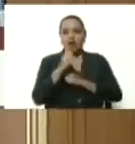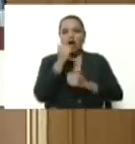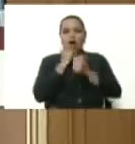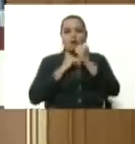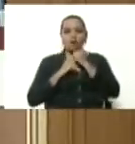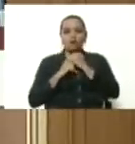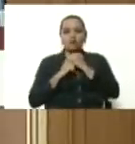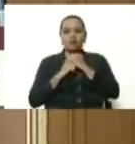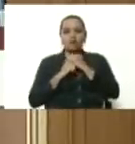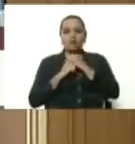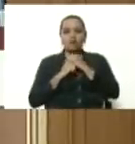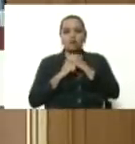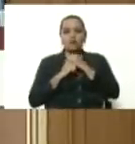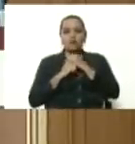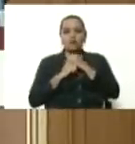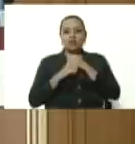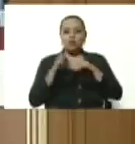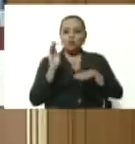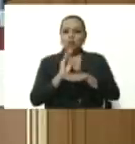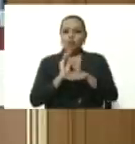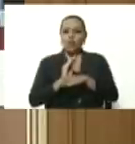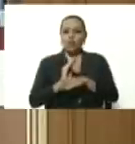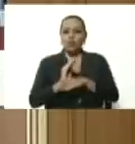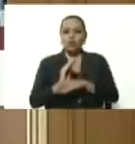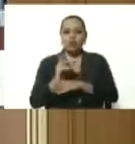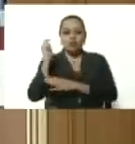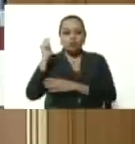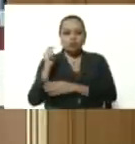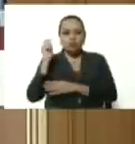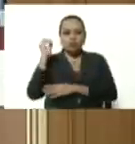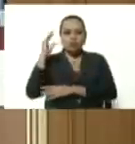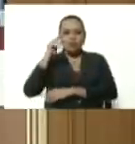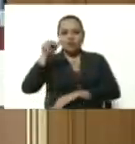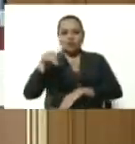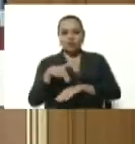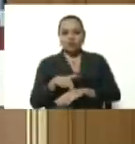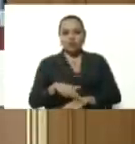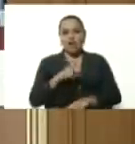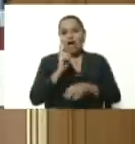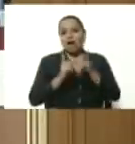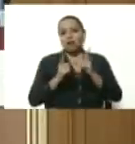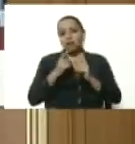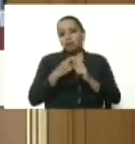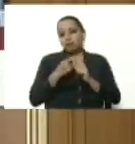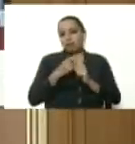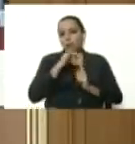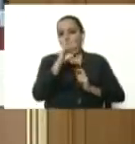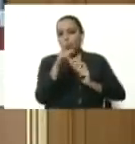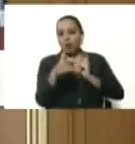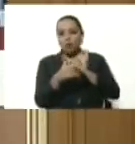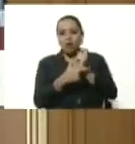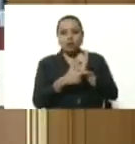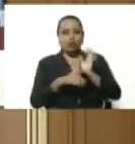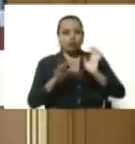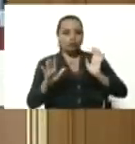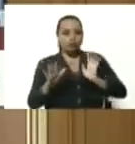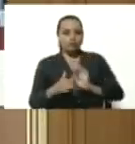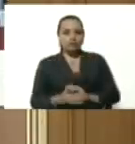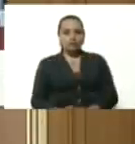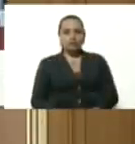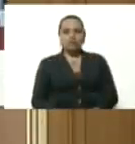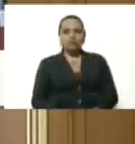varios miembros de la Asamblea Nacional, entre ellos y ellas Juan Guaidó, Juan Contrato